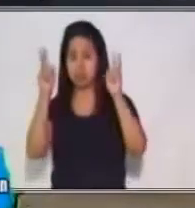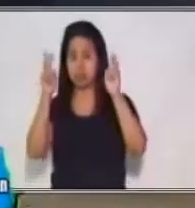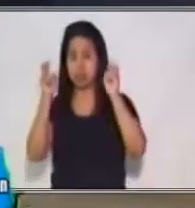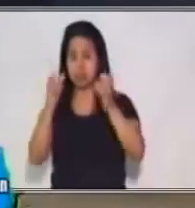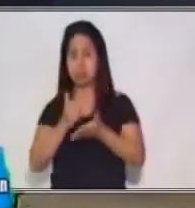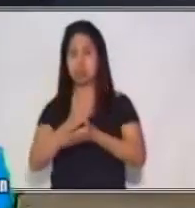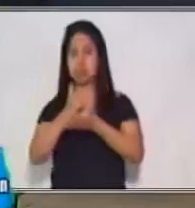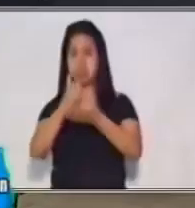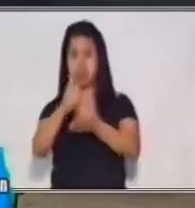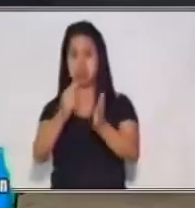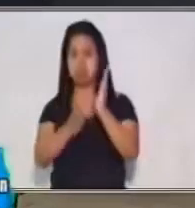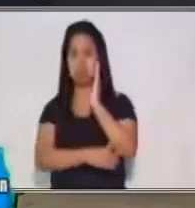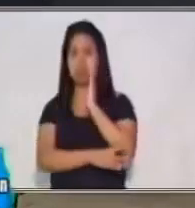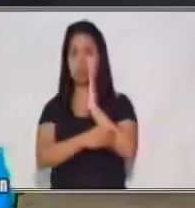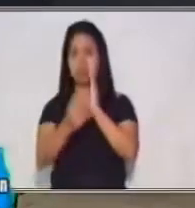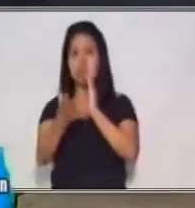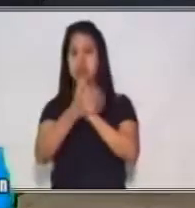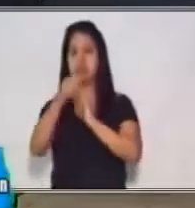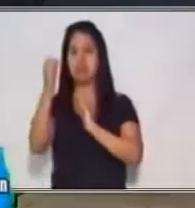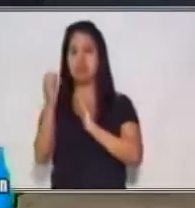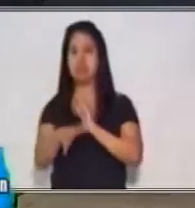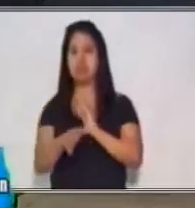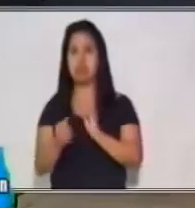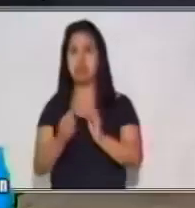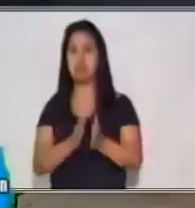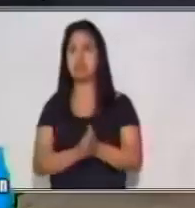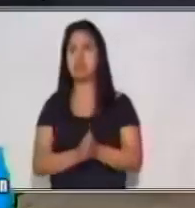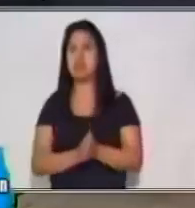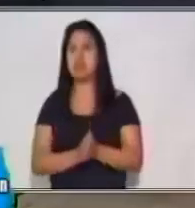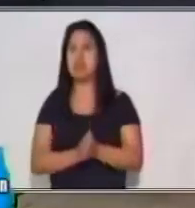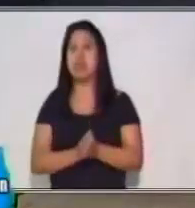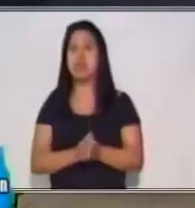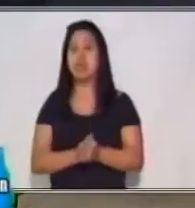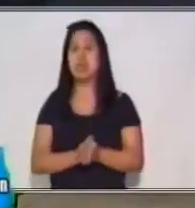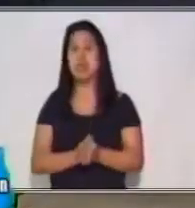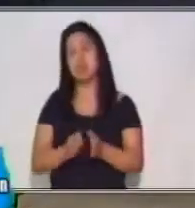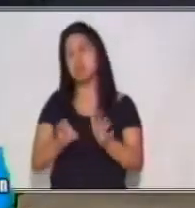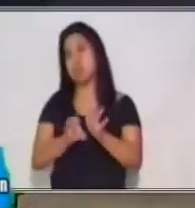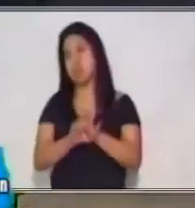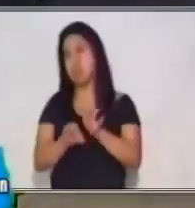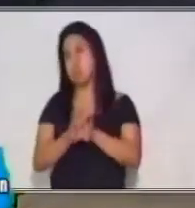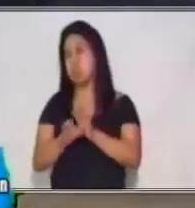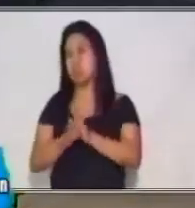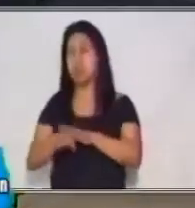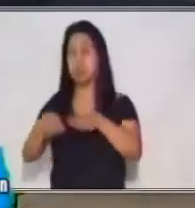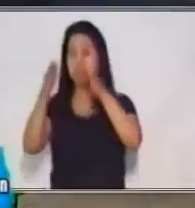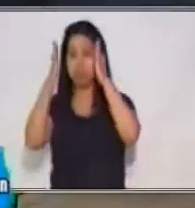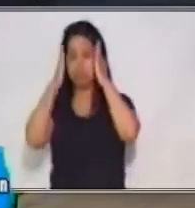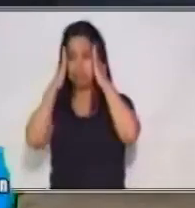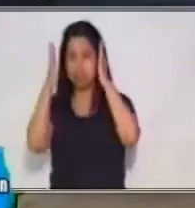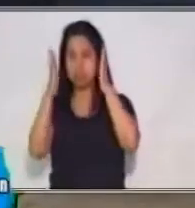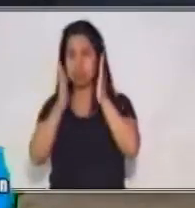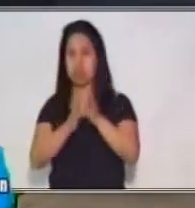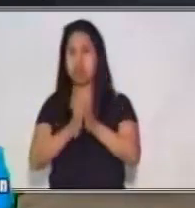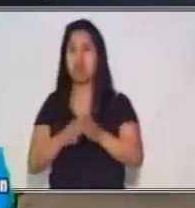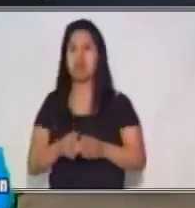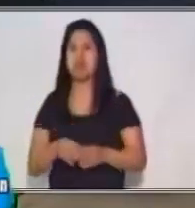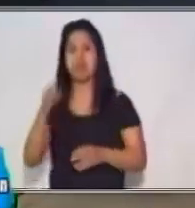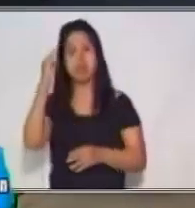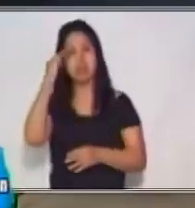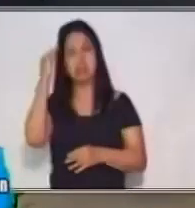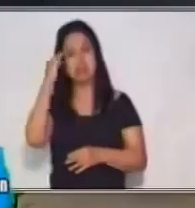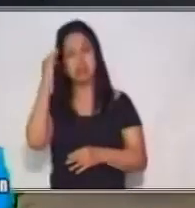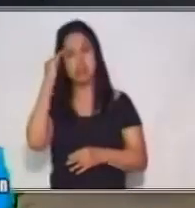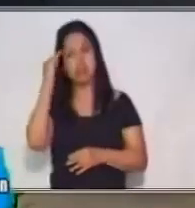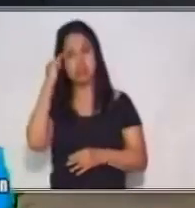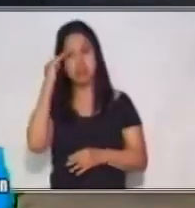destrezas como la atención, la memoria y la habilidad numérica. Antes de empezar, te recomiendo que